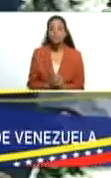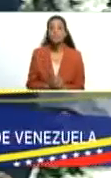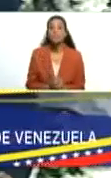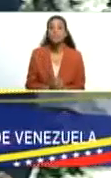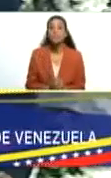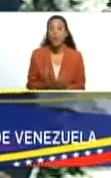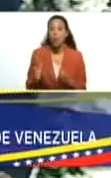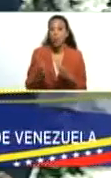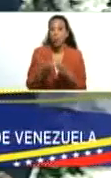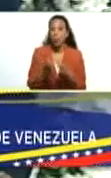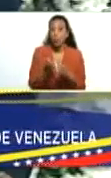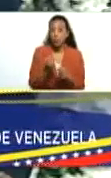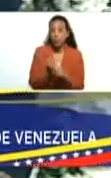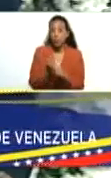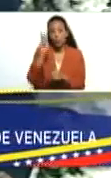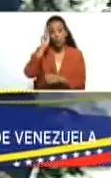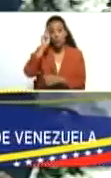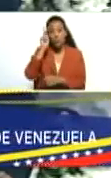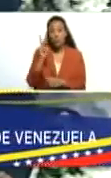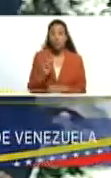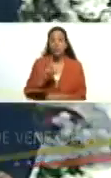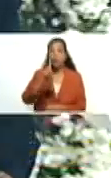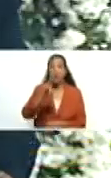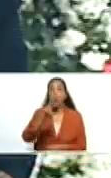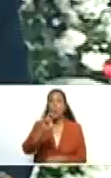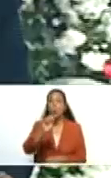y compañero profesor Luis Acuña,